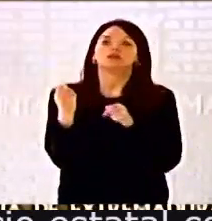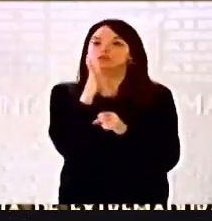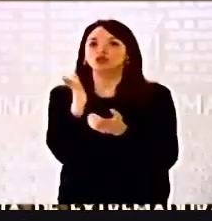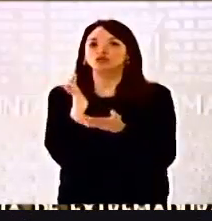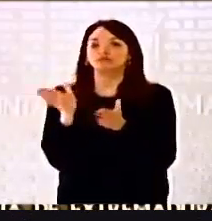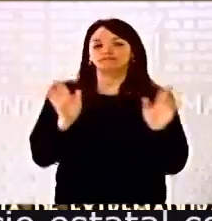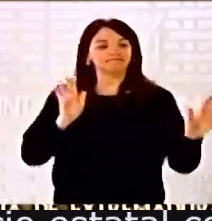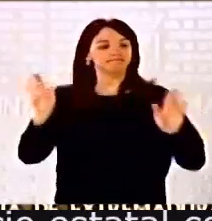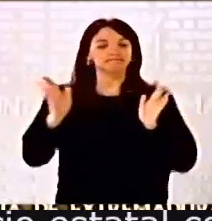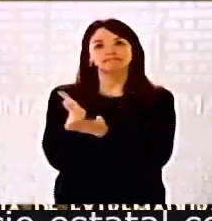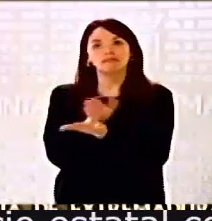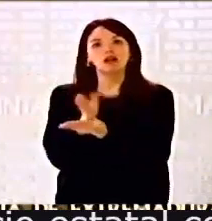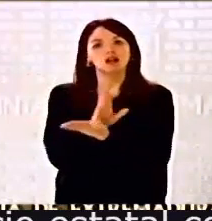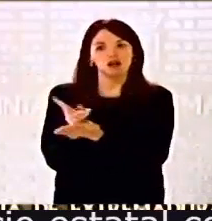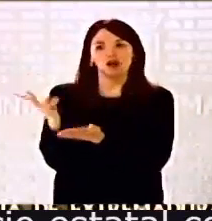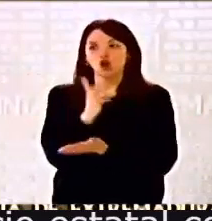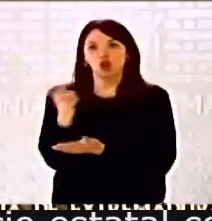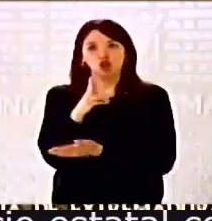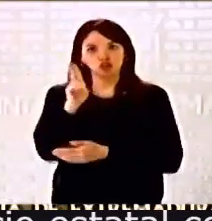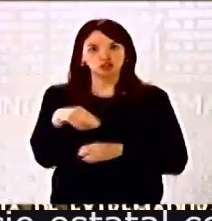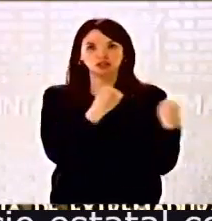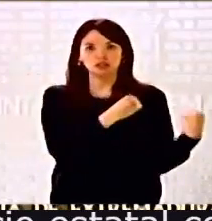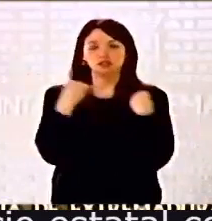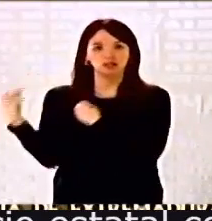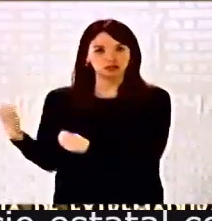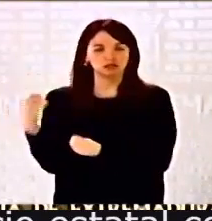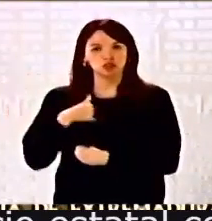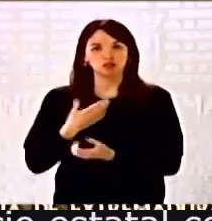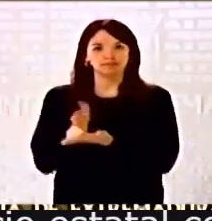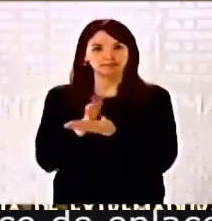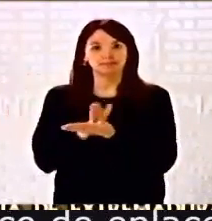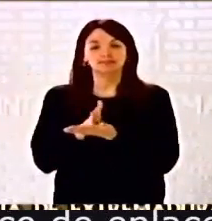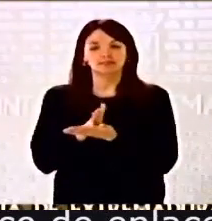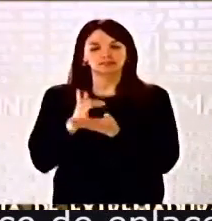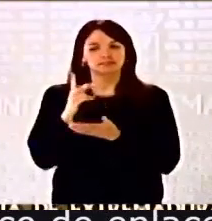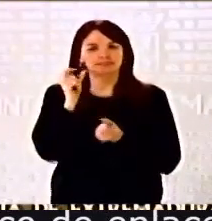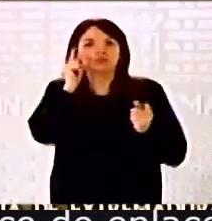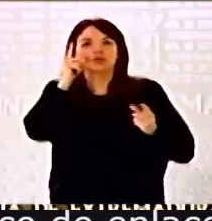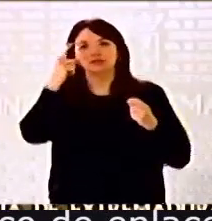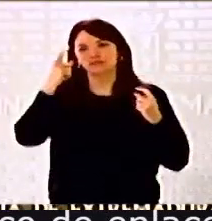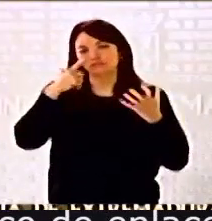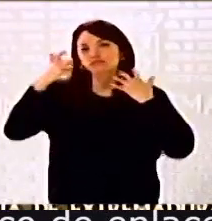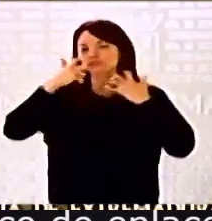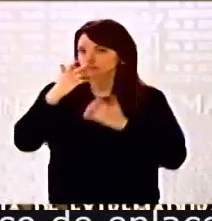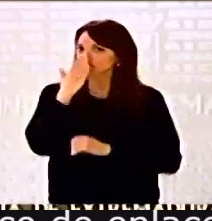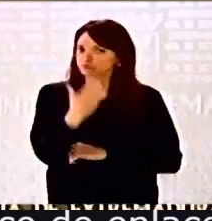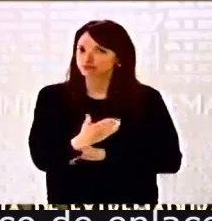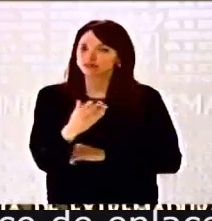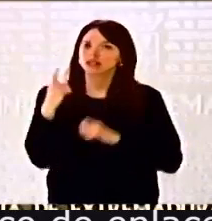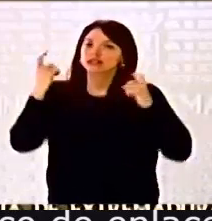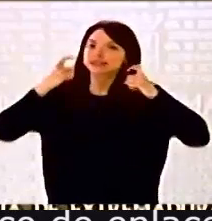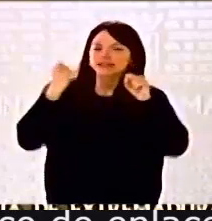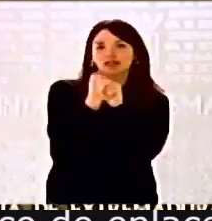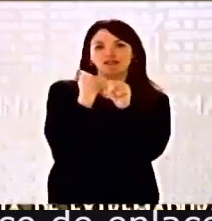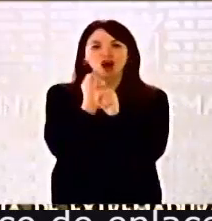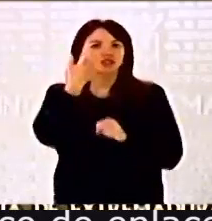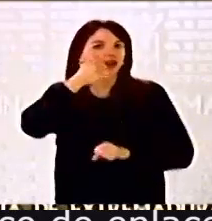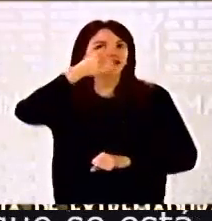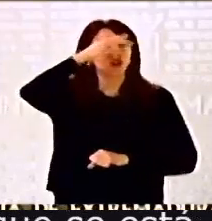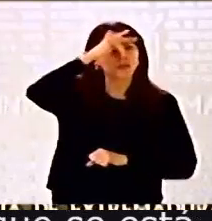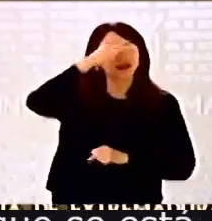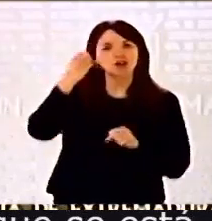de las dos instituciones o dos organizaciones. El esfuerzo que se está haciendo es increíble, trabajando sábados y domingos, trabajando